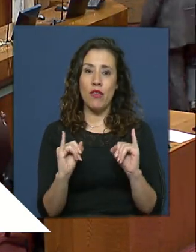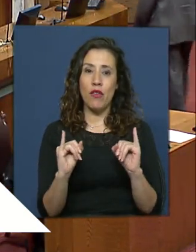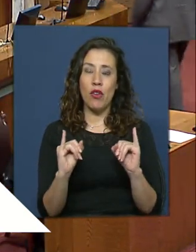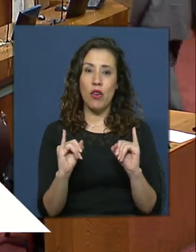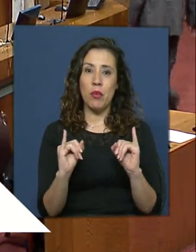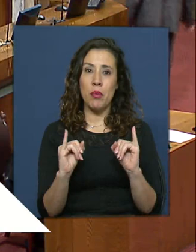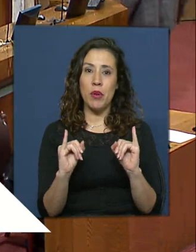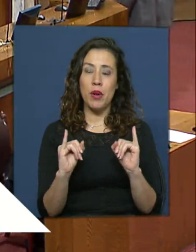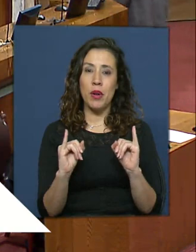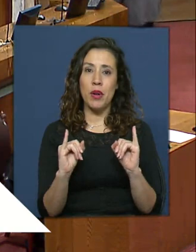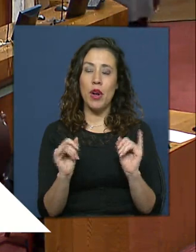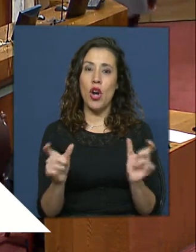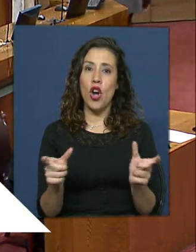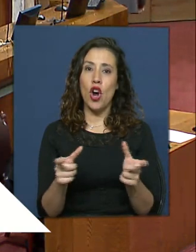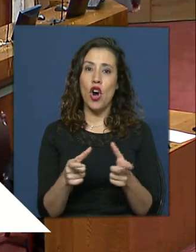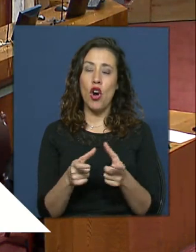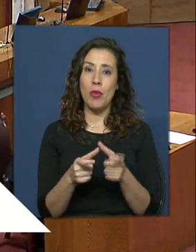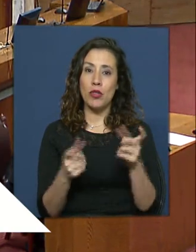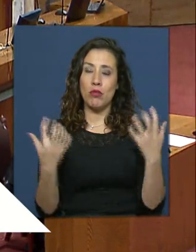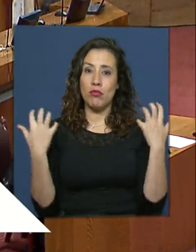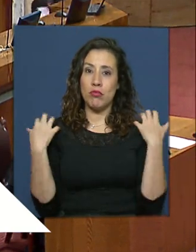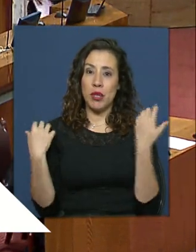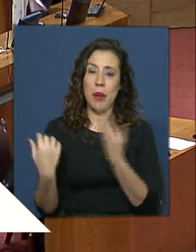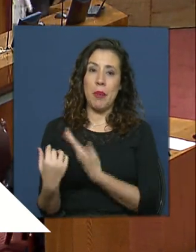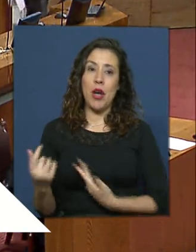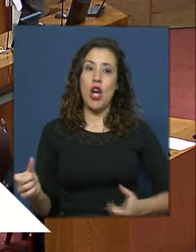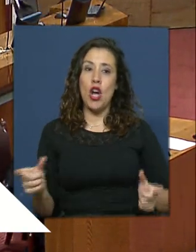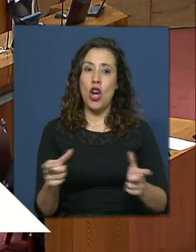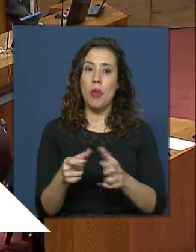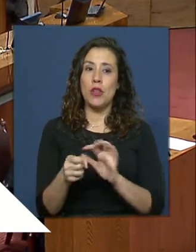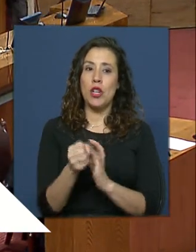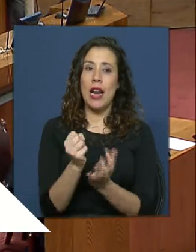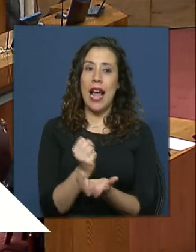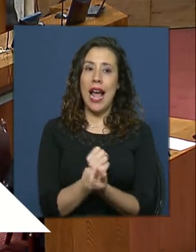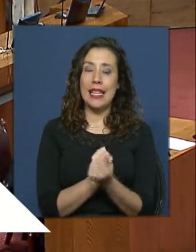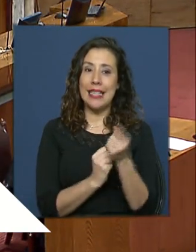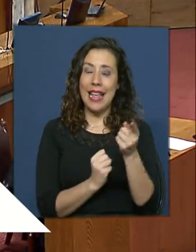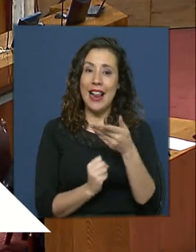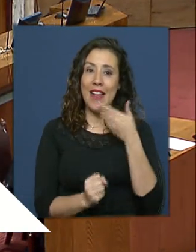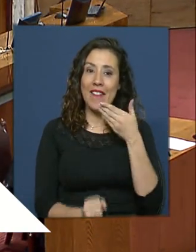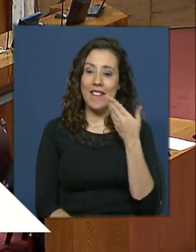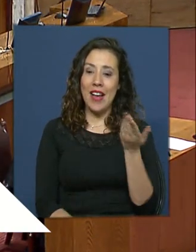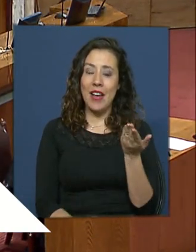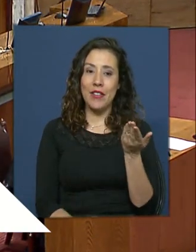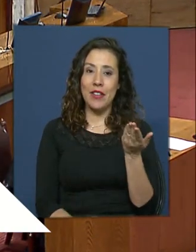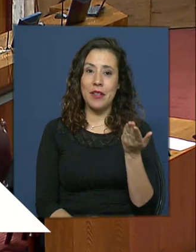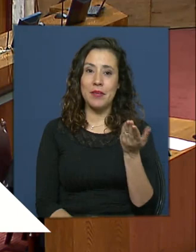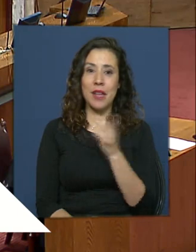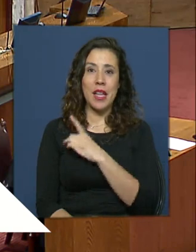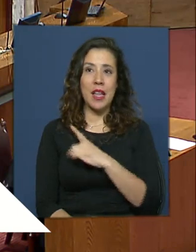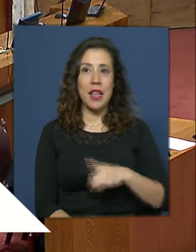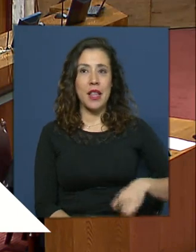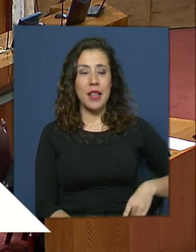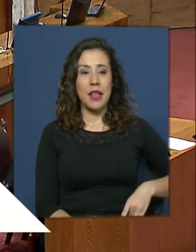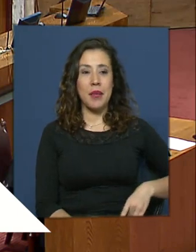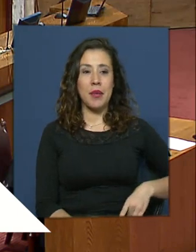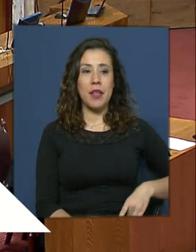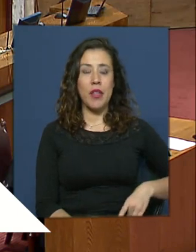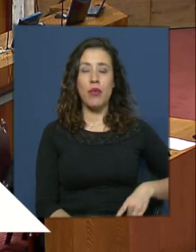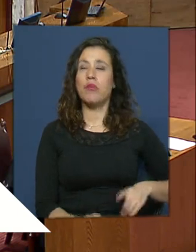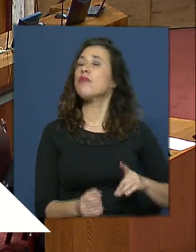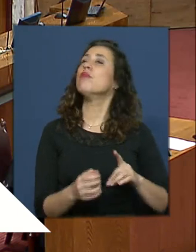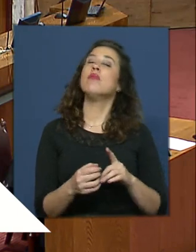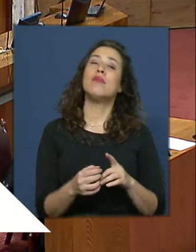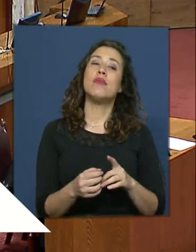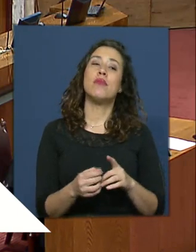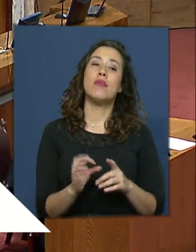por supuesto, de la comisión que él preside, la Comisión de Hacienda. Tiene la palabra, diputado y presidente. Muchas